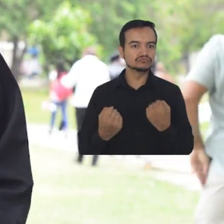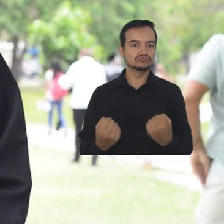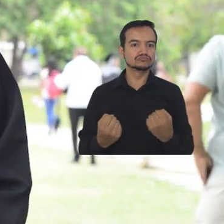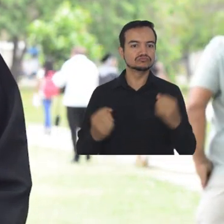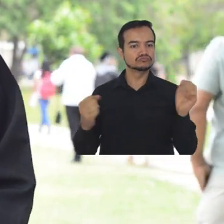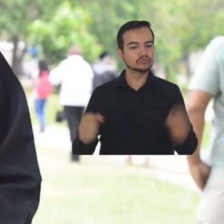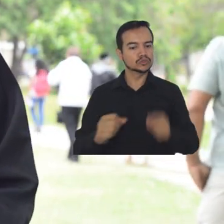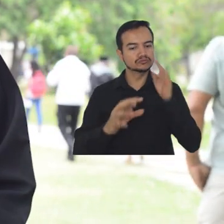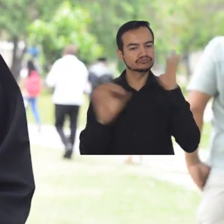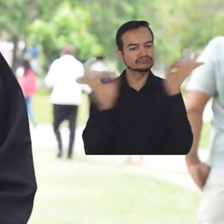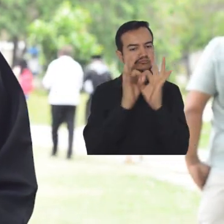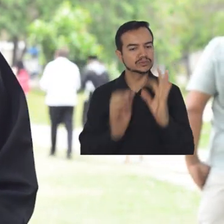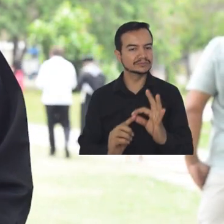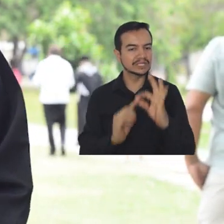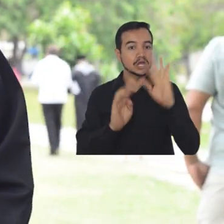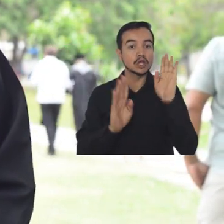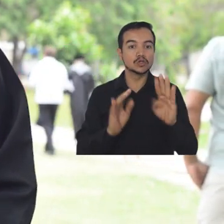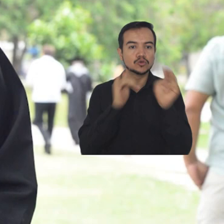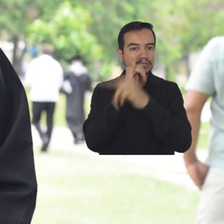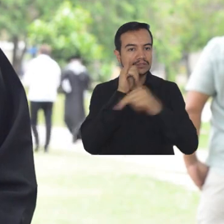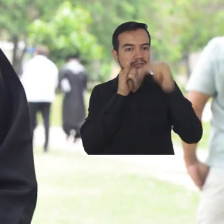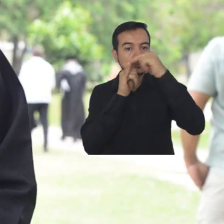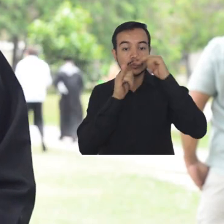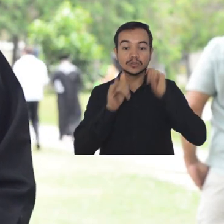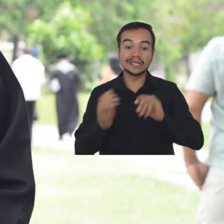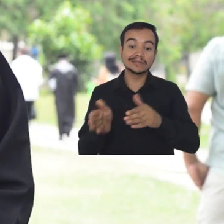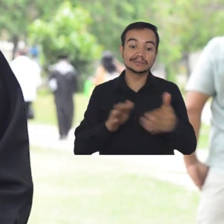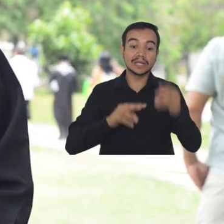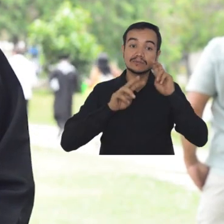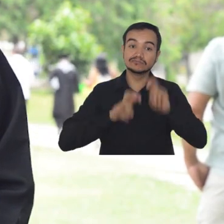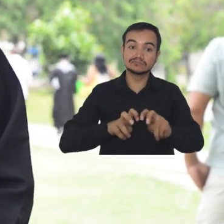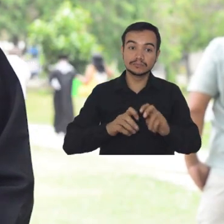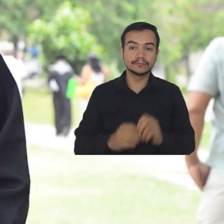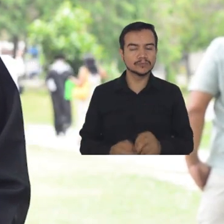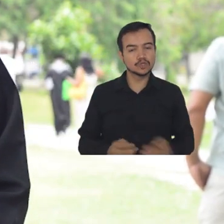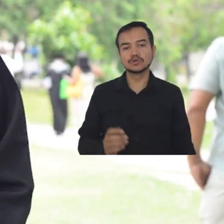para poderme especializar en esta línea de la antropología forense en el país.